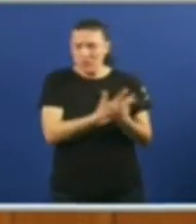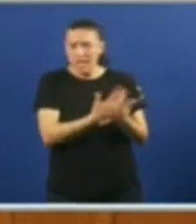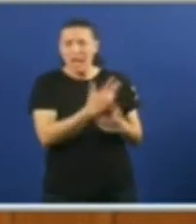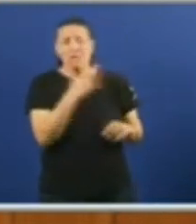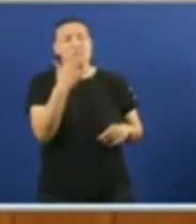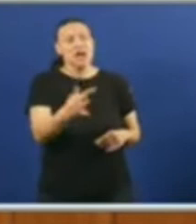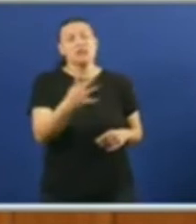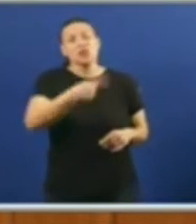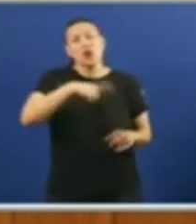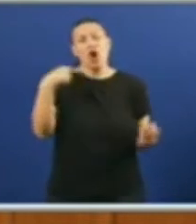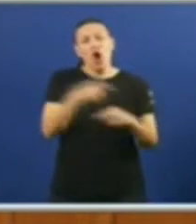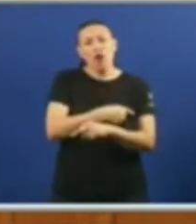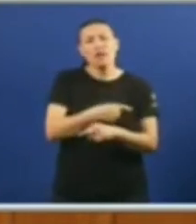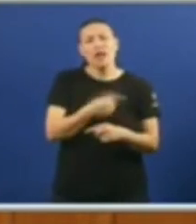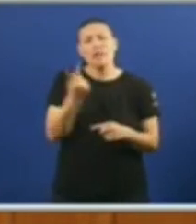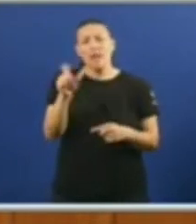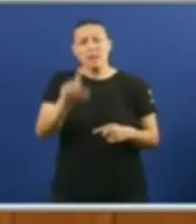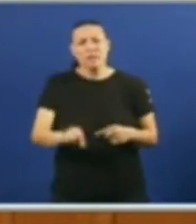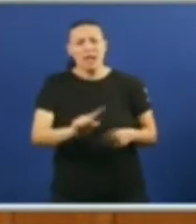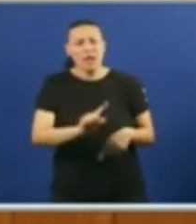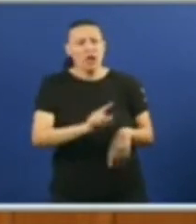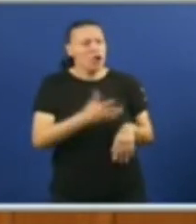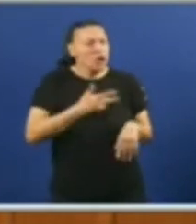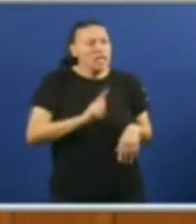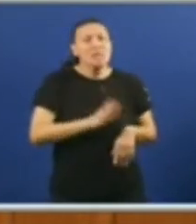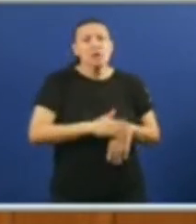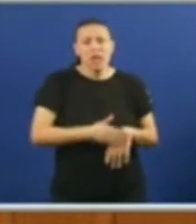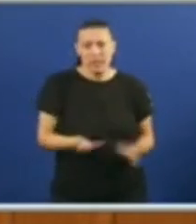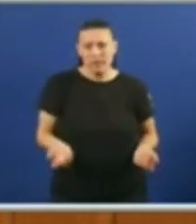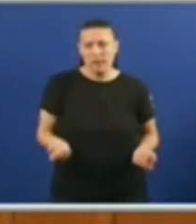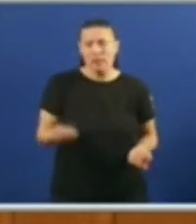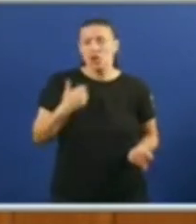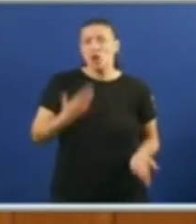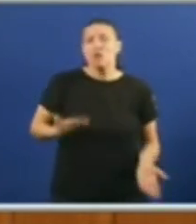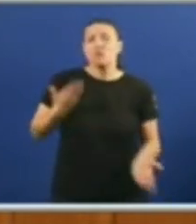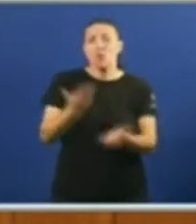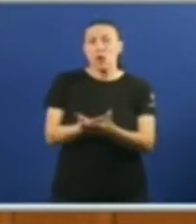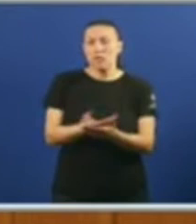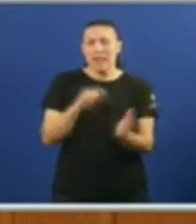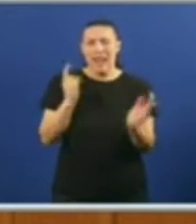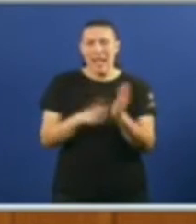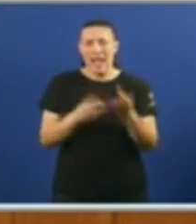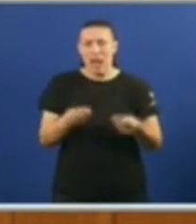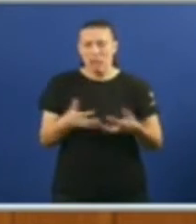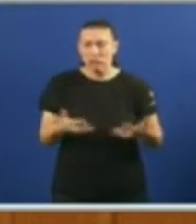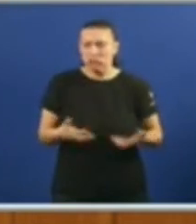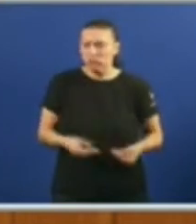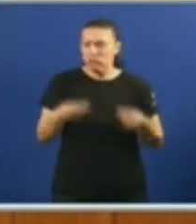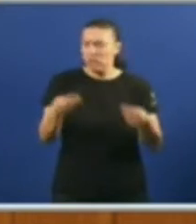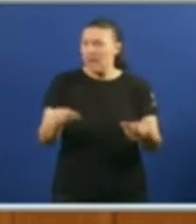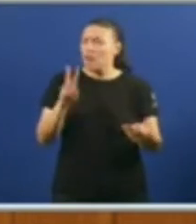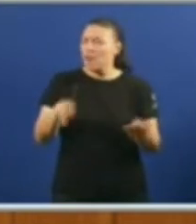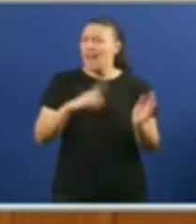que teñamos unha tarifa máis baixa. Esta é unha proposta perfectamente legal. Por lo tanto, non veñan